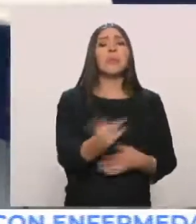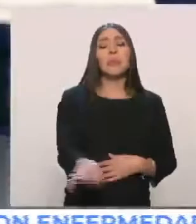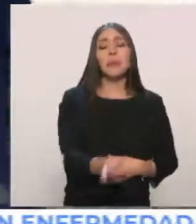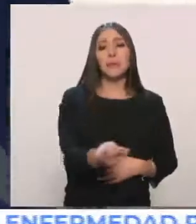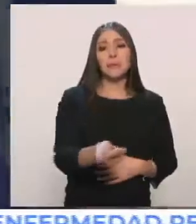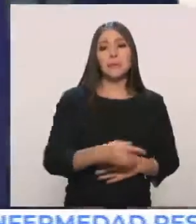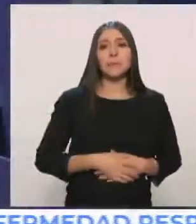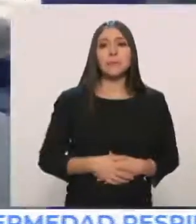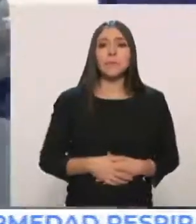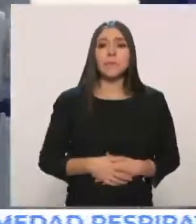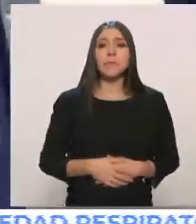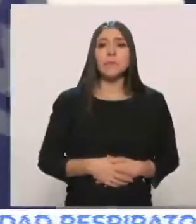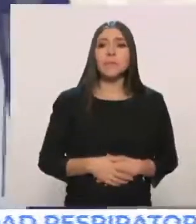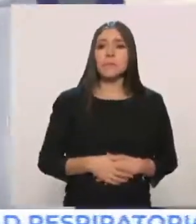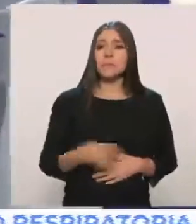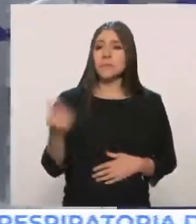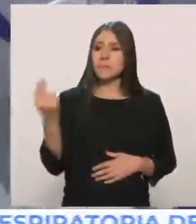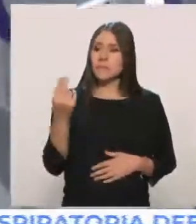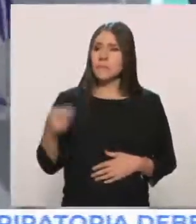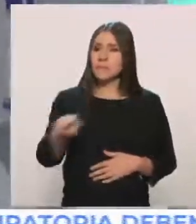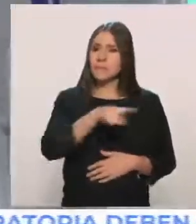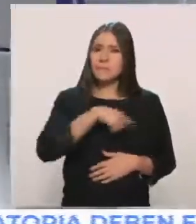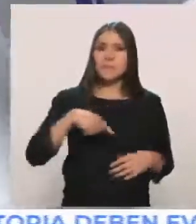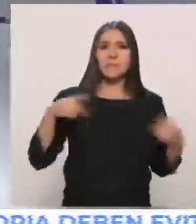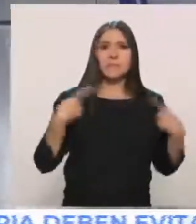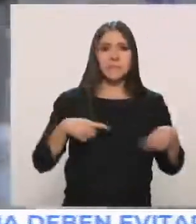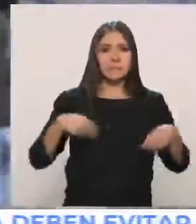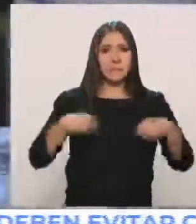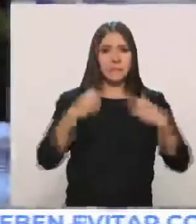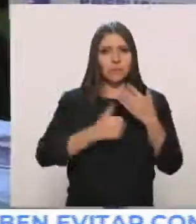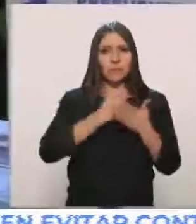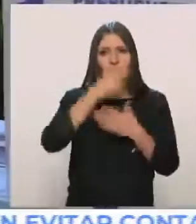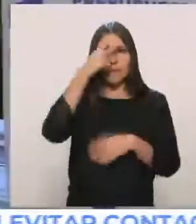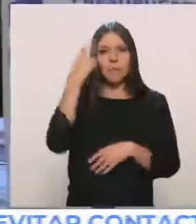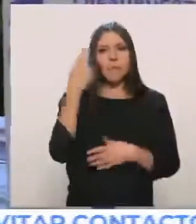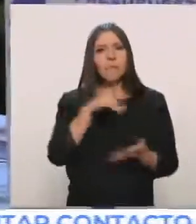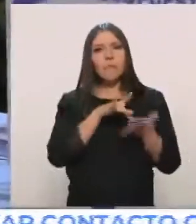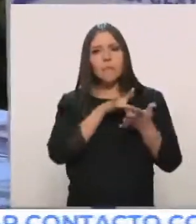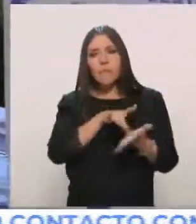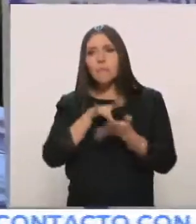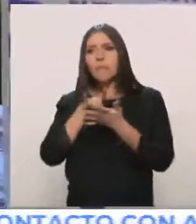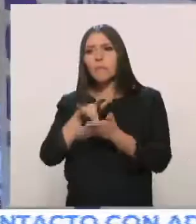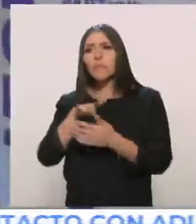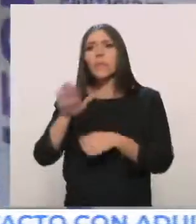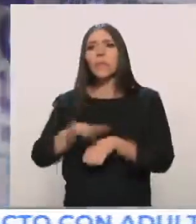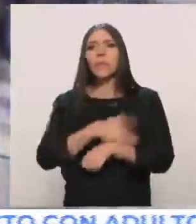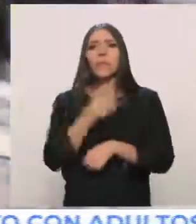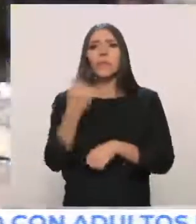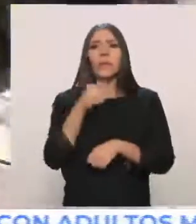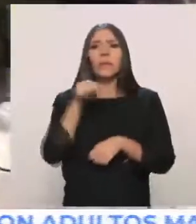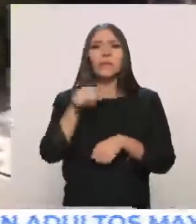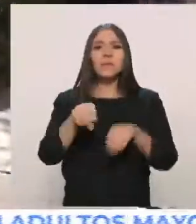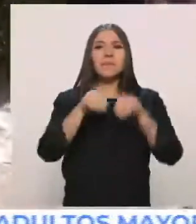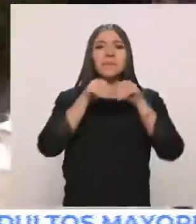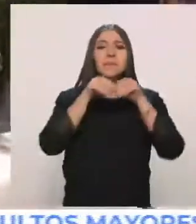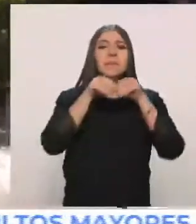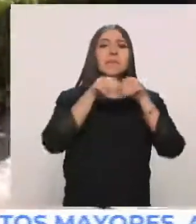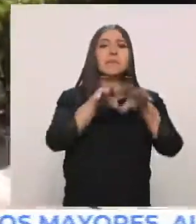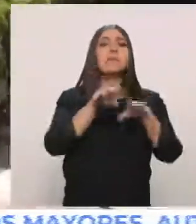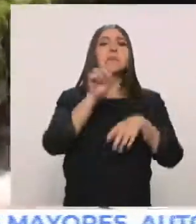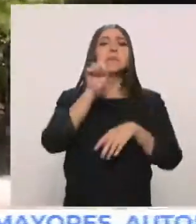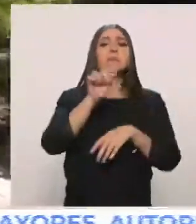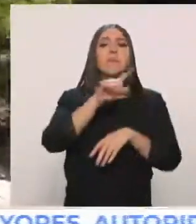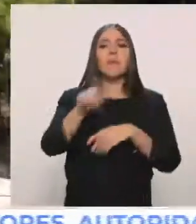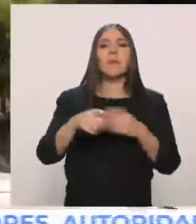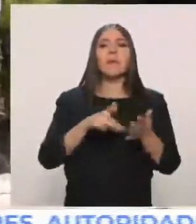que hace falta involucramiento por parte de los habitantes de la Ciudad de México, aunado a la poca difusión de este ejercicio democrático avalado